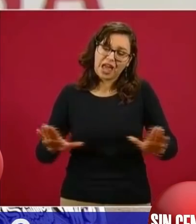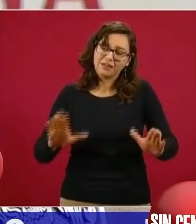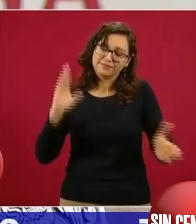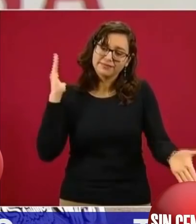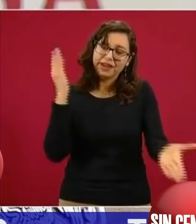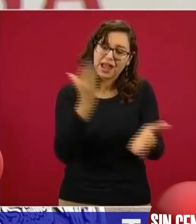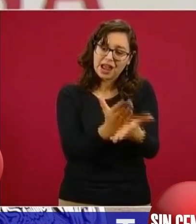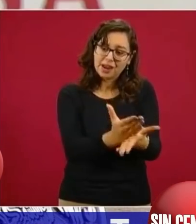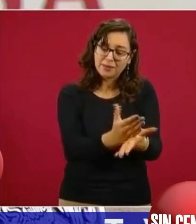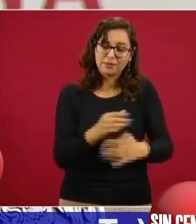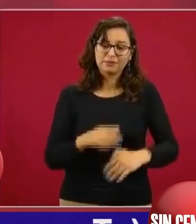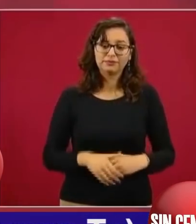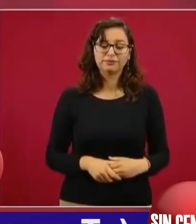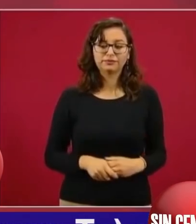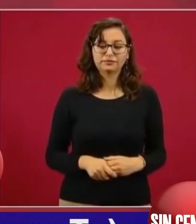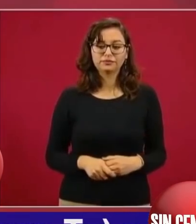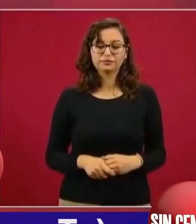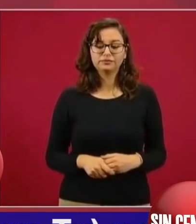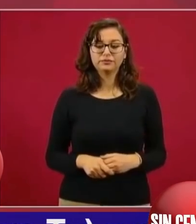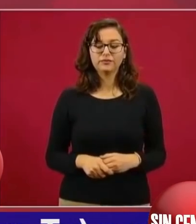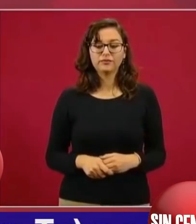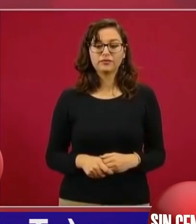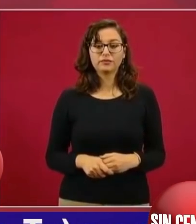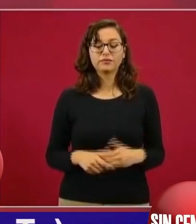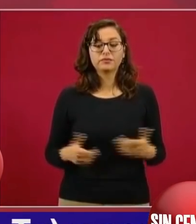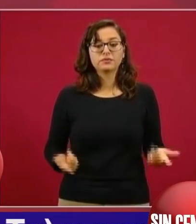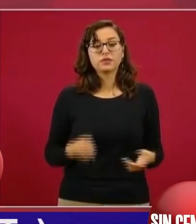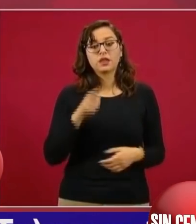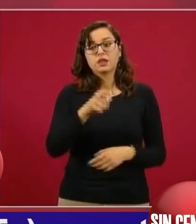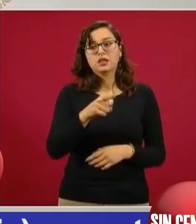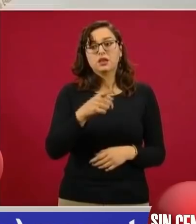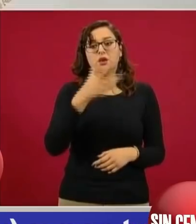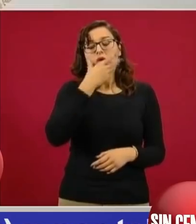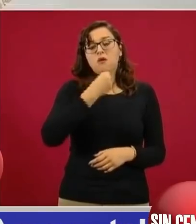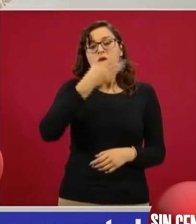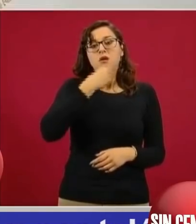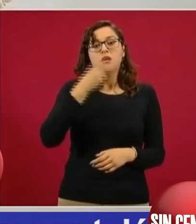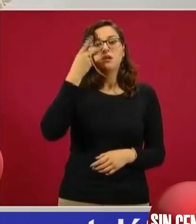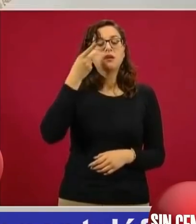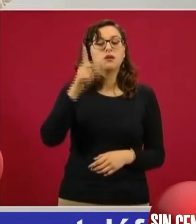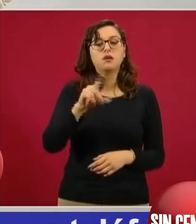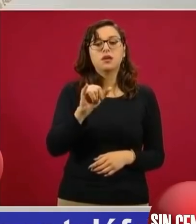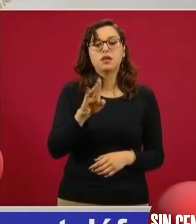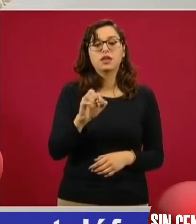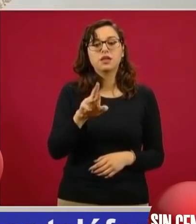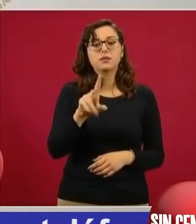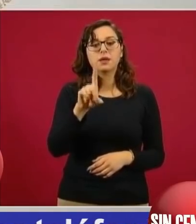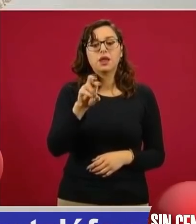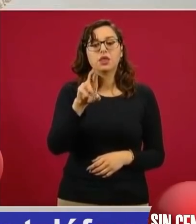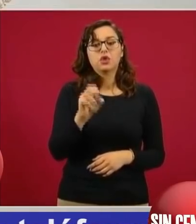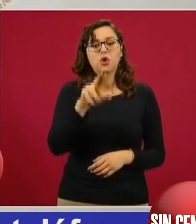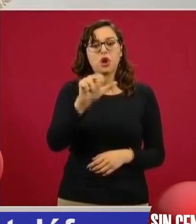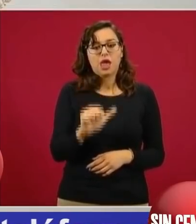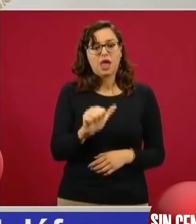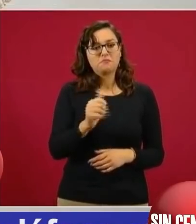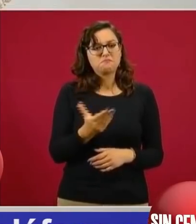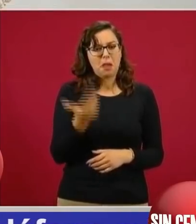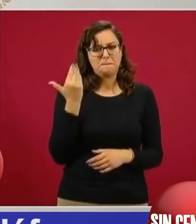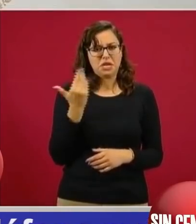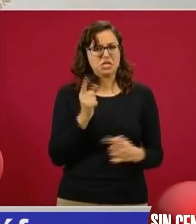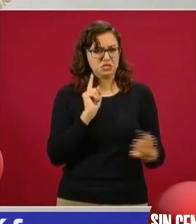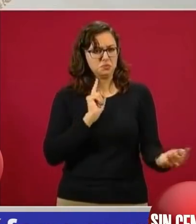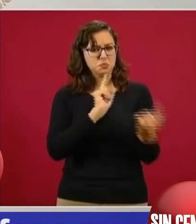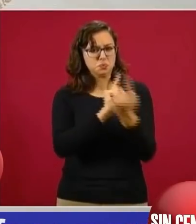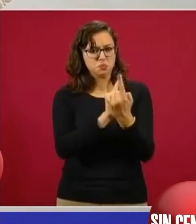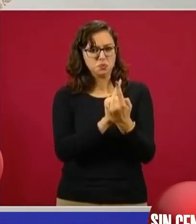Se lo dije al dueño de Iberdrola, que vino hace poco,